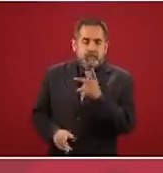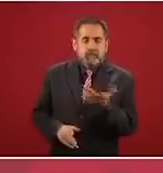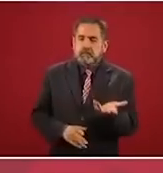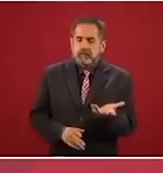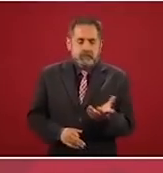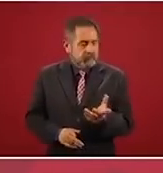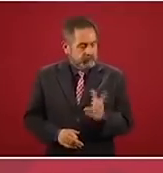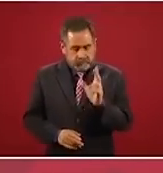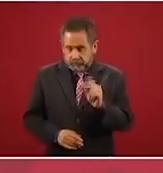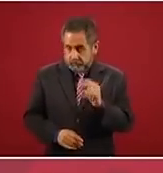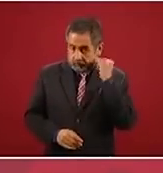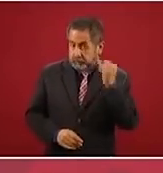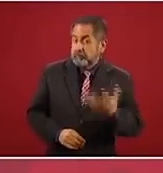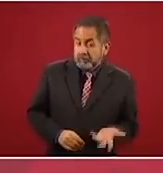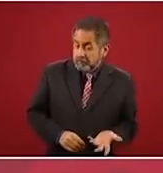Imagínense.